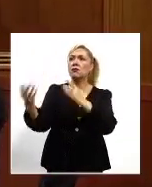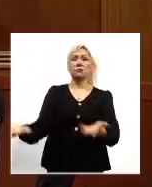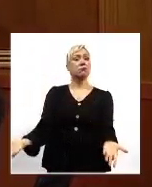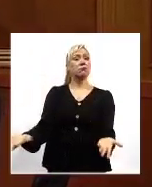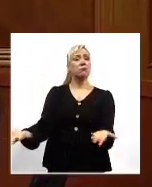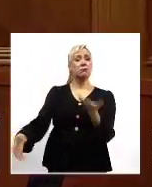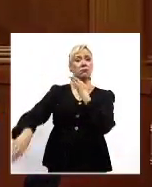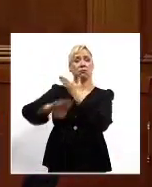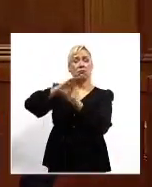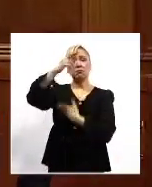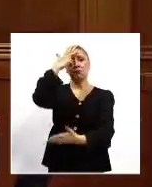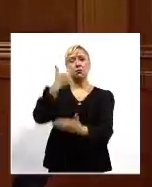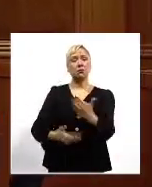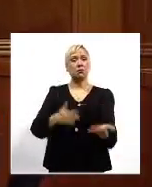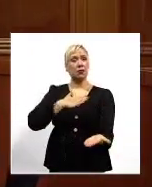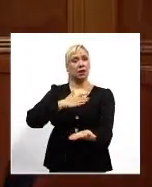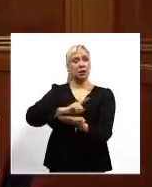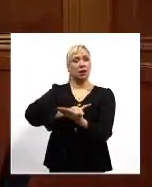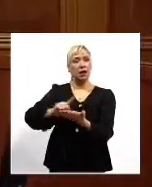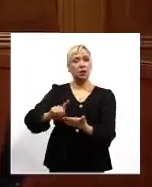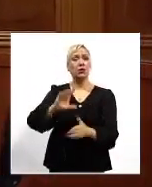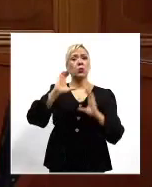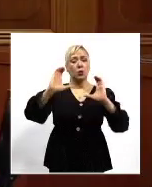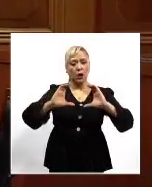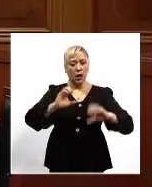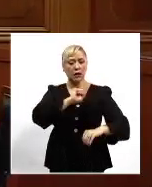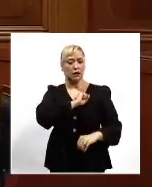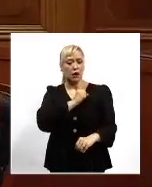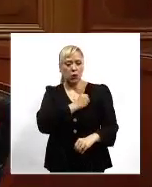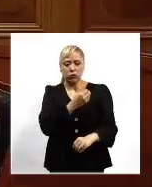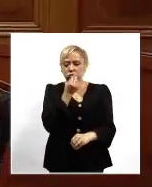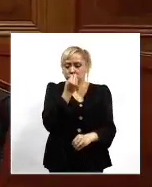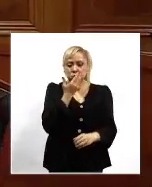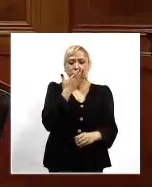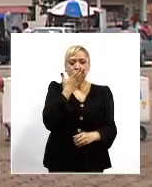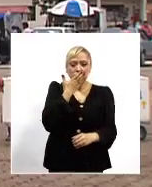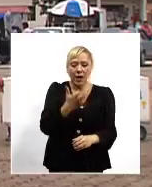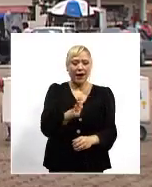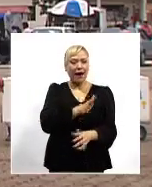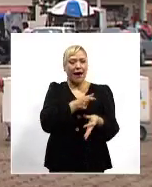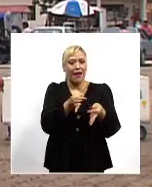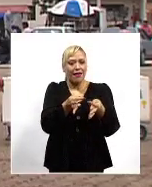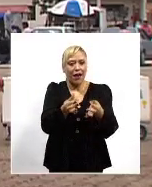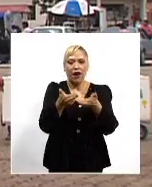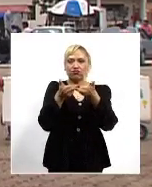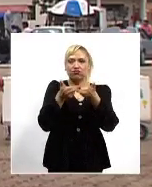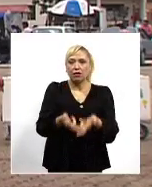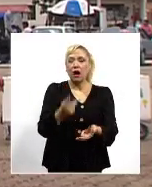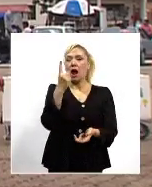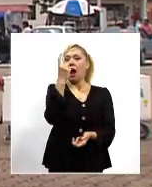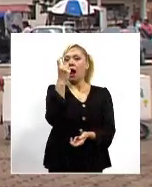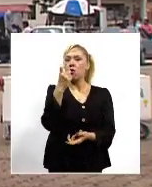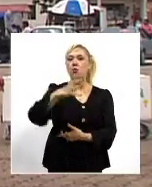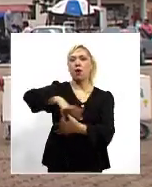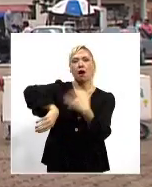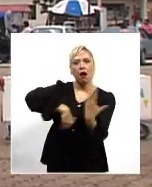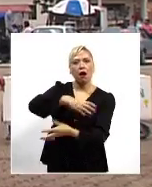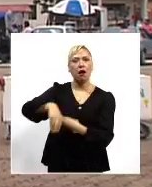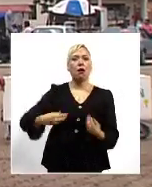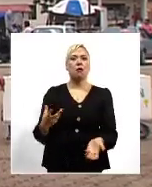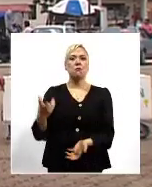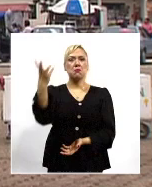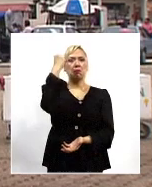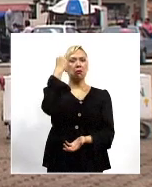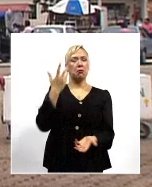sus derechos a la protección de la salud, a la alimentación nutritiva suficiente y de calidad, así como al agua potable. Además, por reclamo